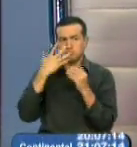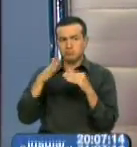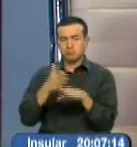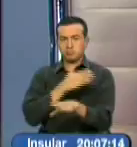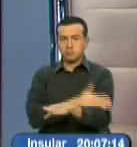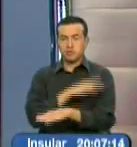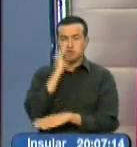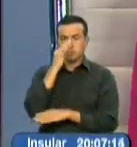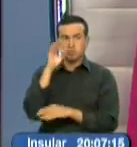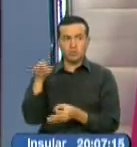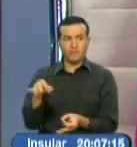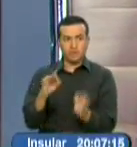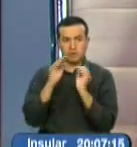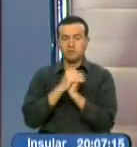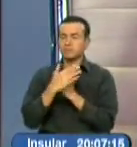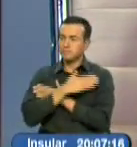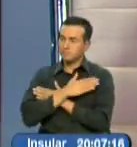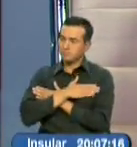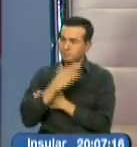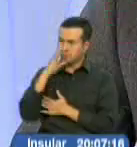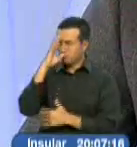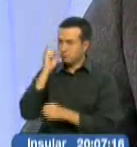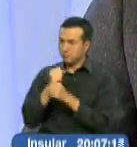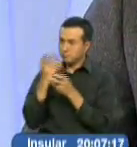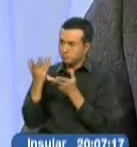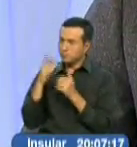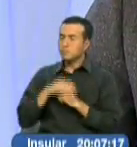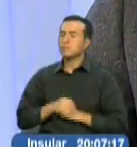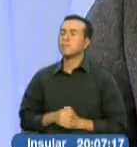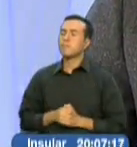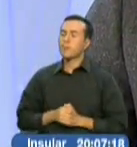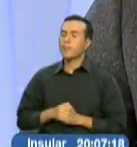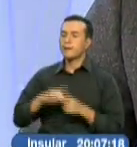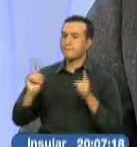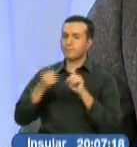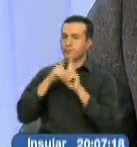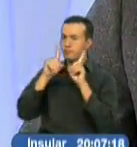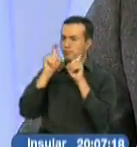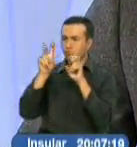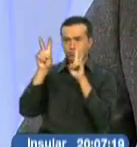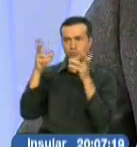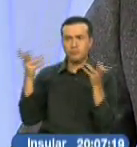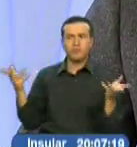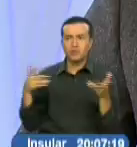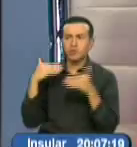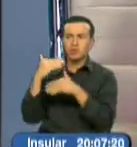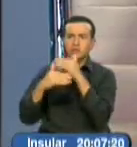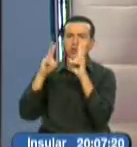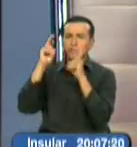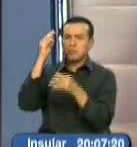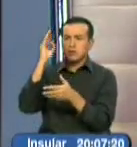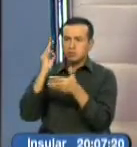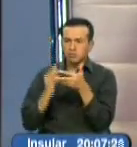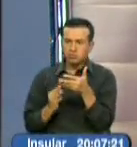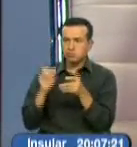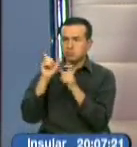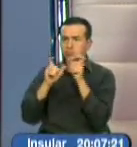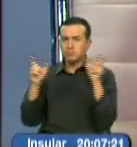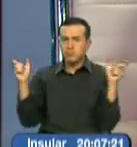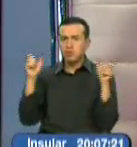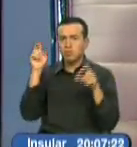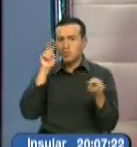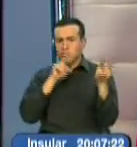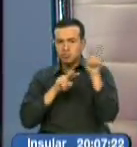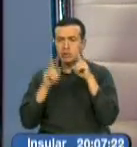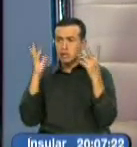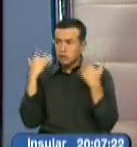el 19 de febrero. Los saludamos, muy buenas noches, Juan Pablo. La primera pregunta de cajón es cómo avanza el tema del escrutinio, la audiencia pública, ¿se